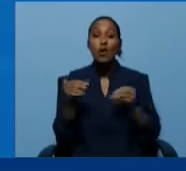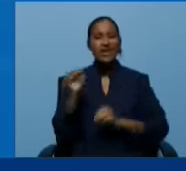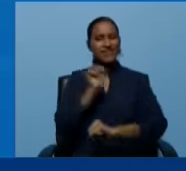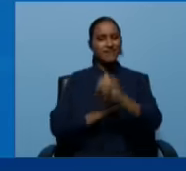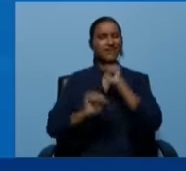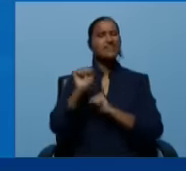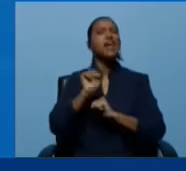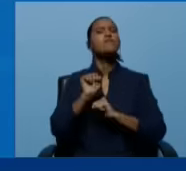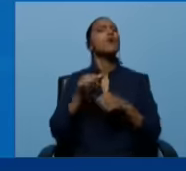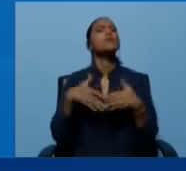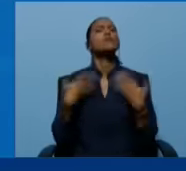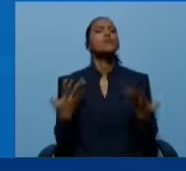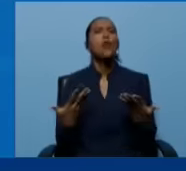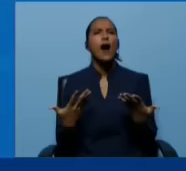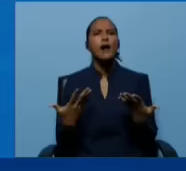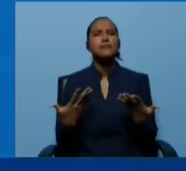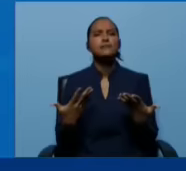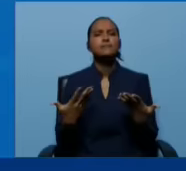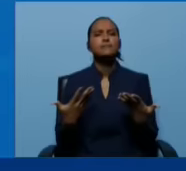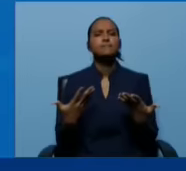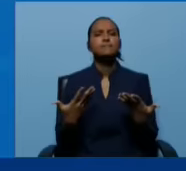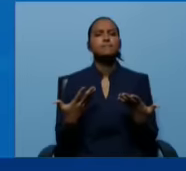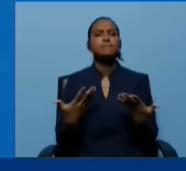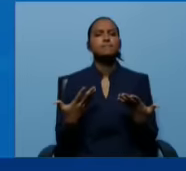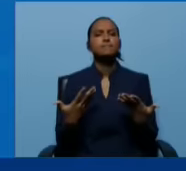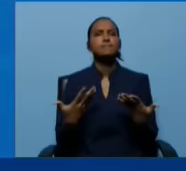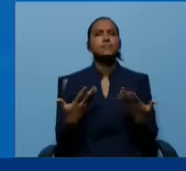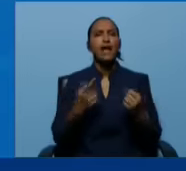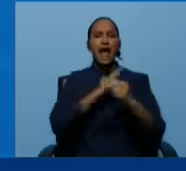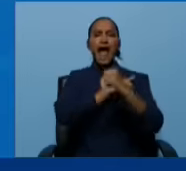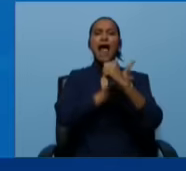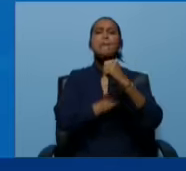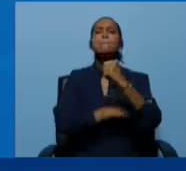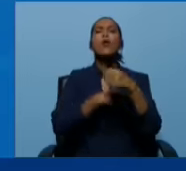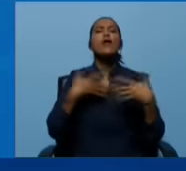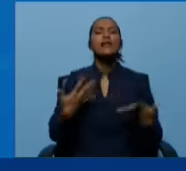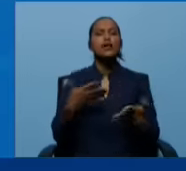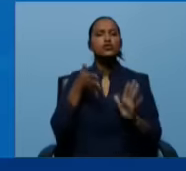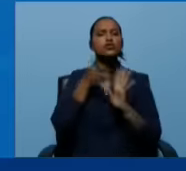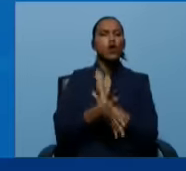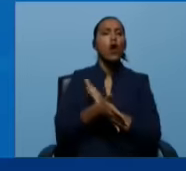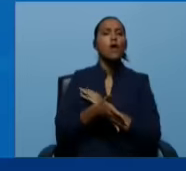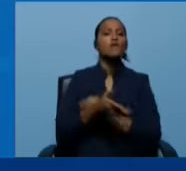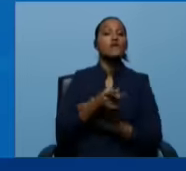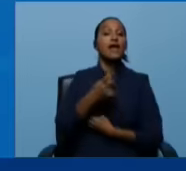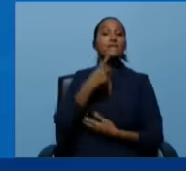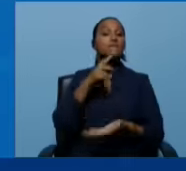de todos, el poder dueño verdaderamente de la soberanía nacional,